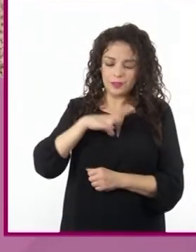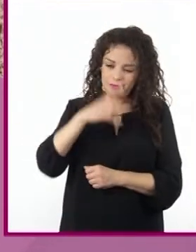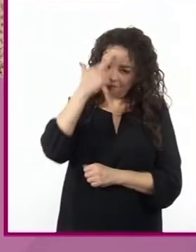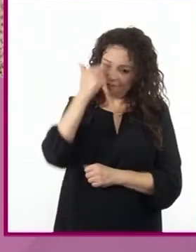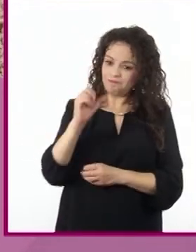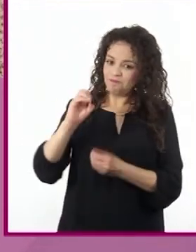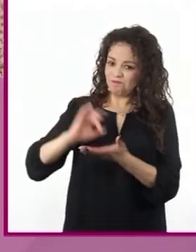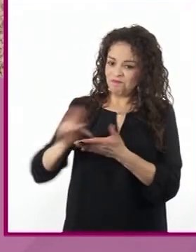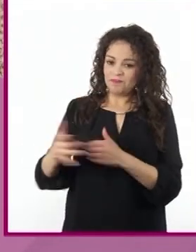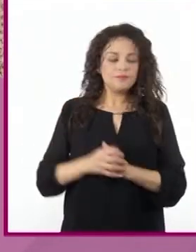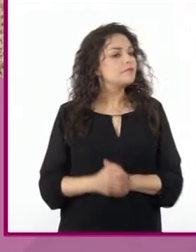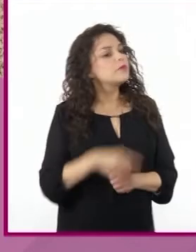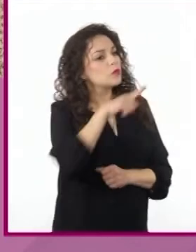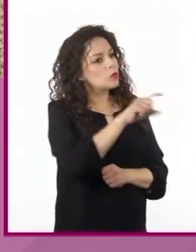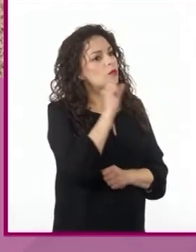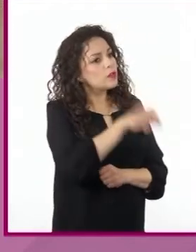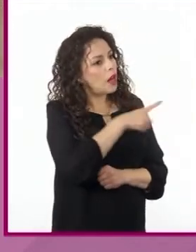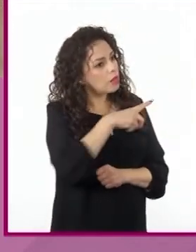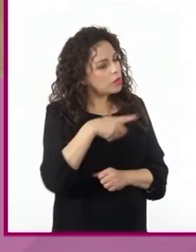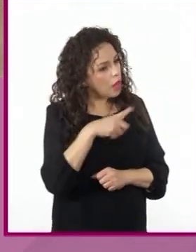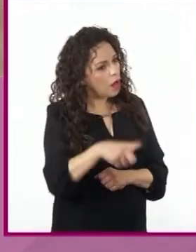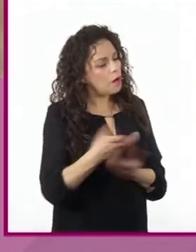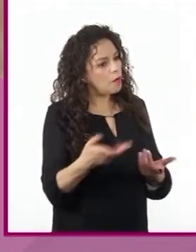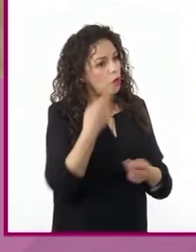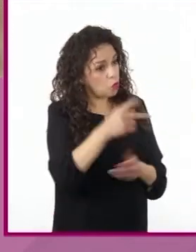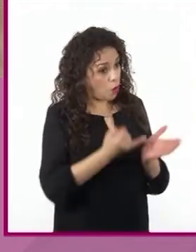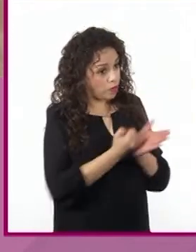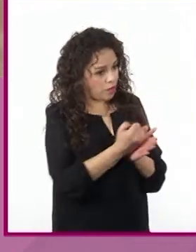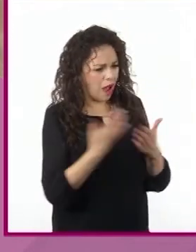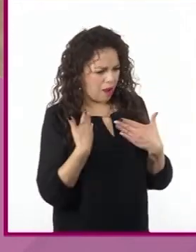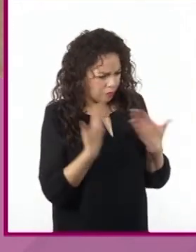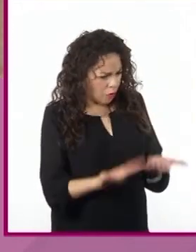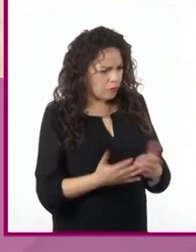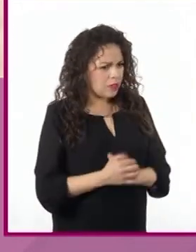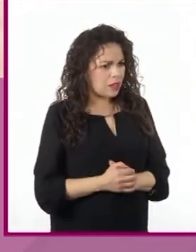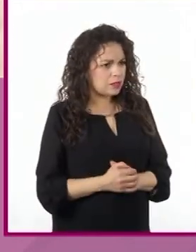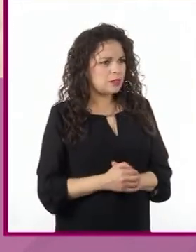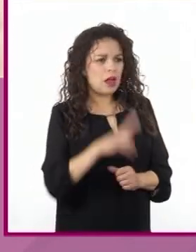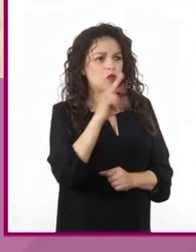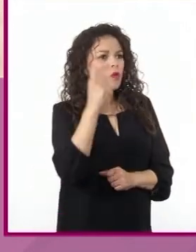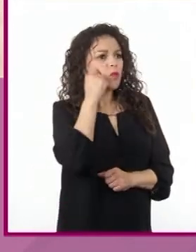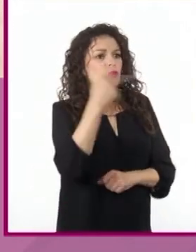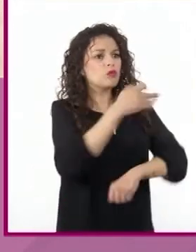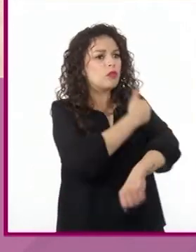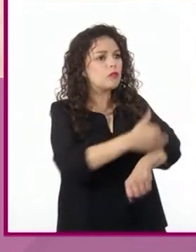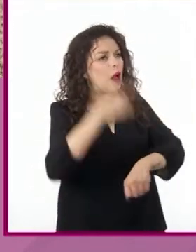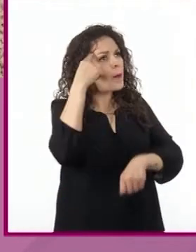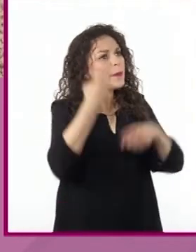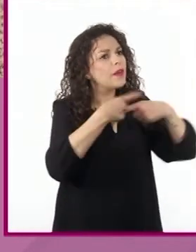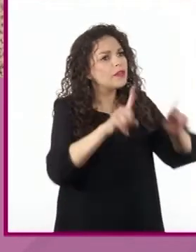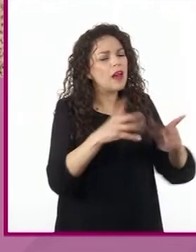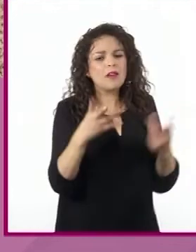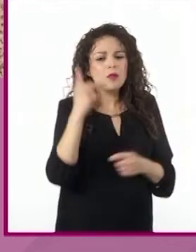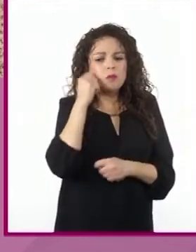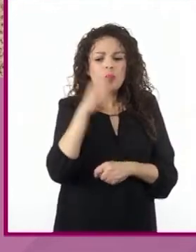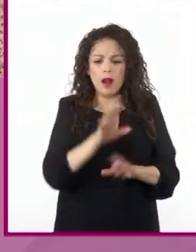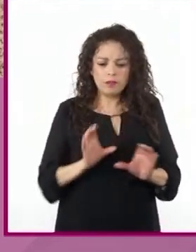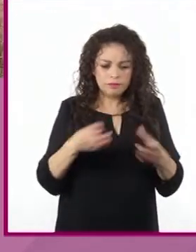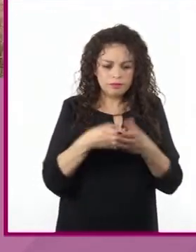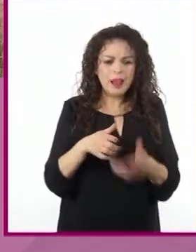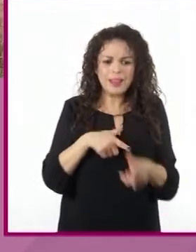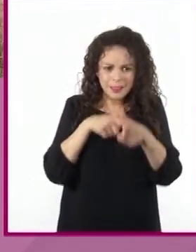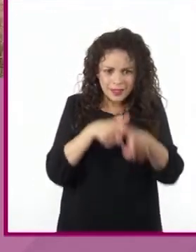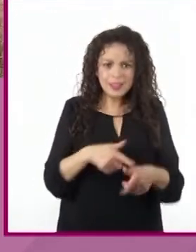Creo que tú también debes de confiar en tu decisión. Aunque sea diferente a la que espera tu familia, seguirás siendo parte de ella. Anímate a